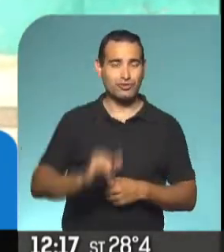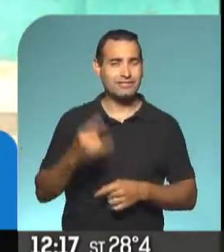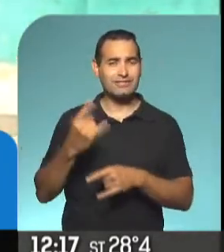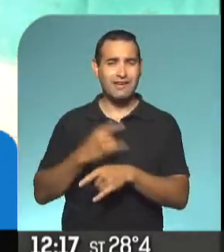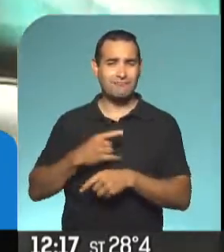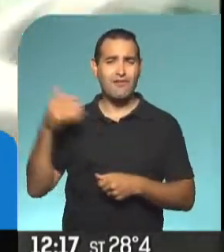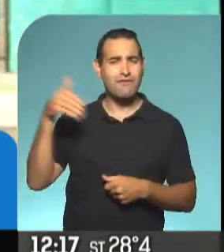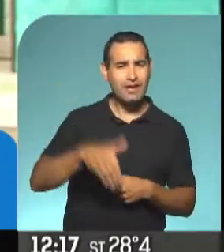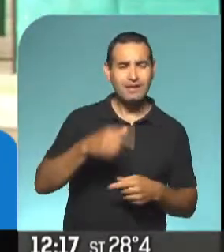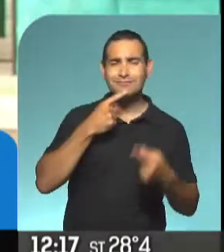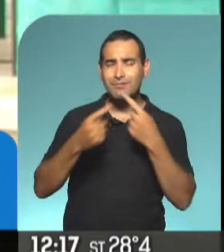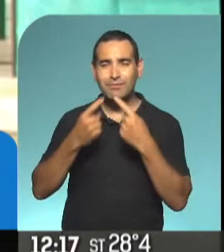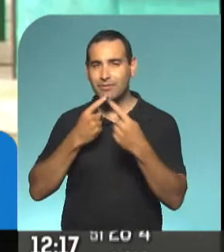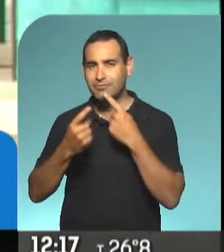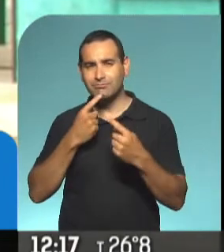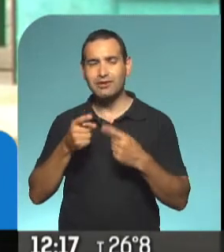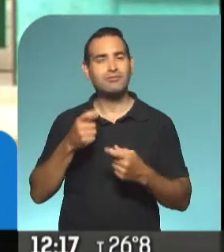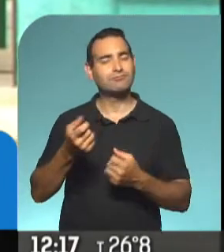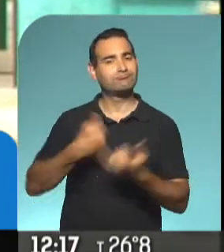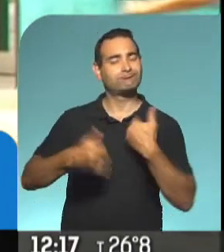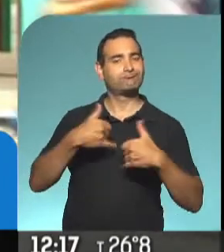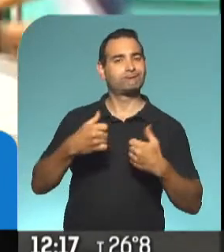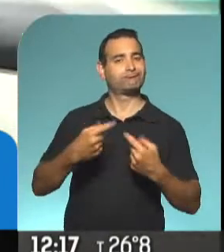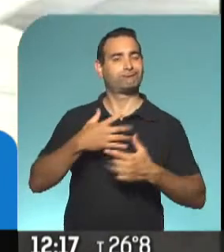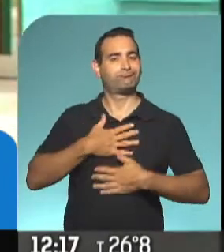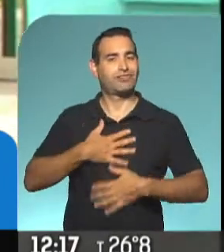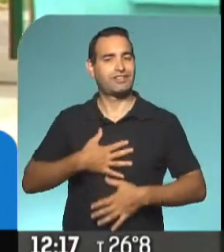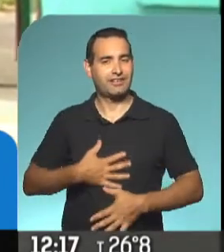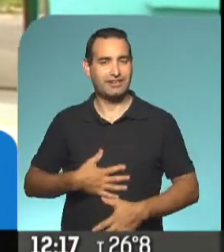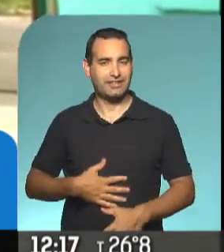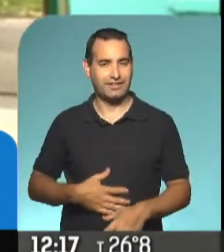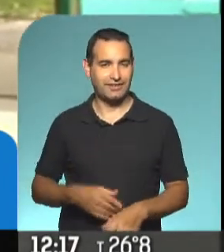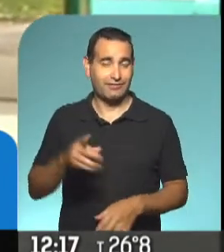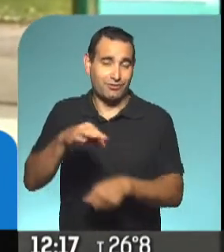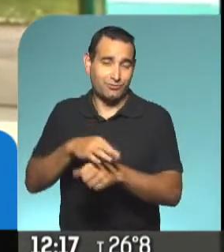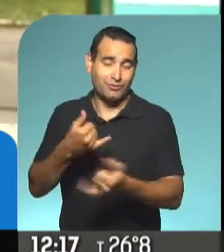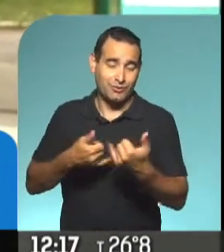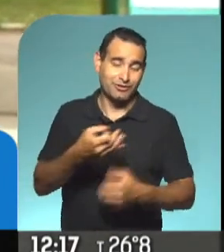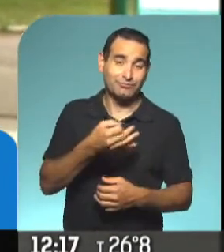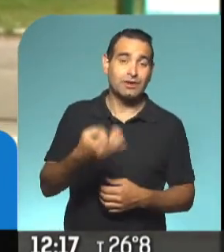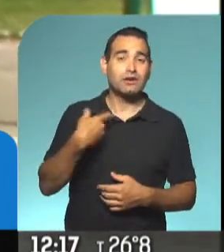a consultarles nos dejan tranquilos, ¿no? Con esta sugerencia que hacía el doctor hace instantes nada más, a no